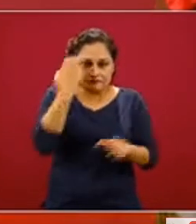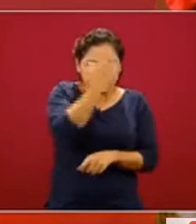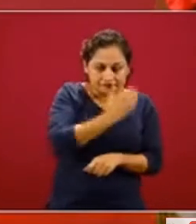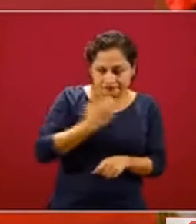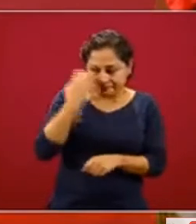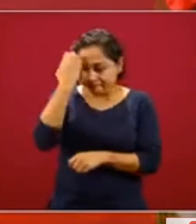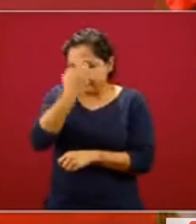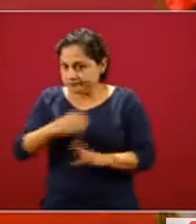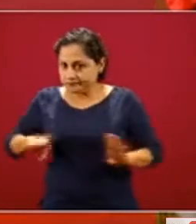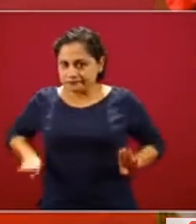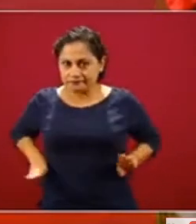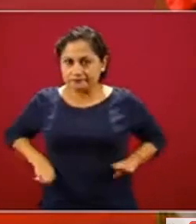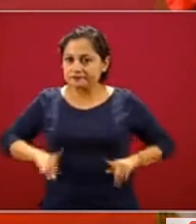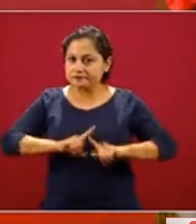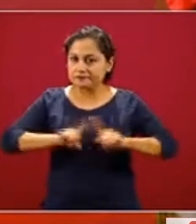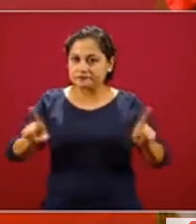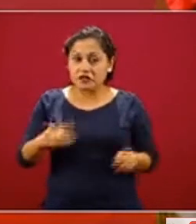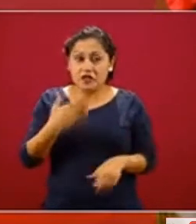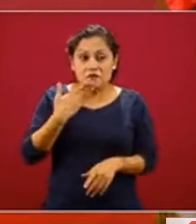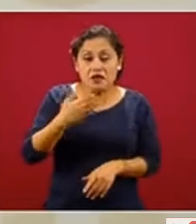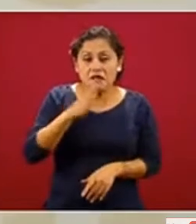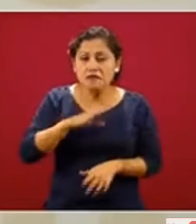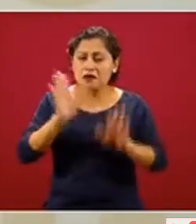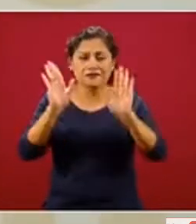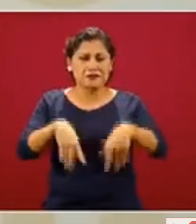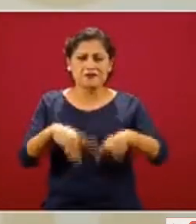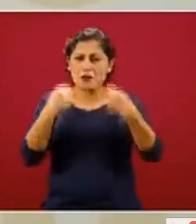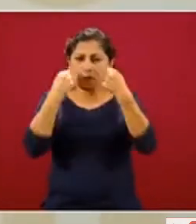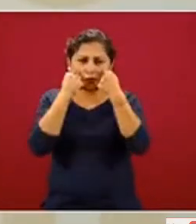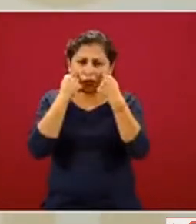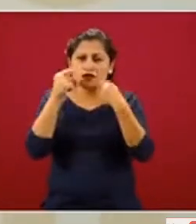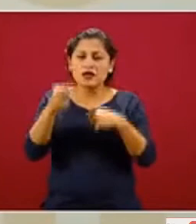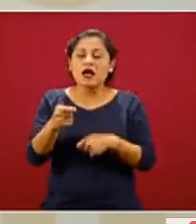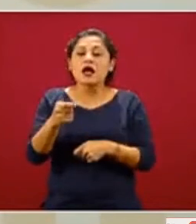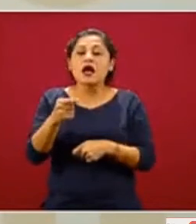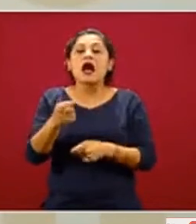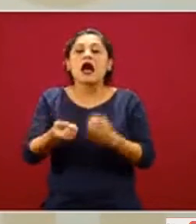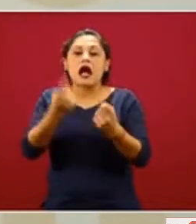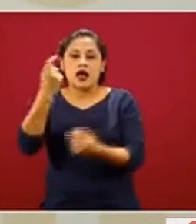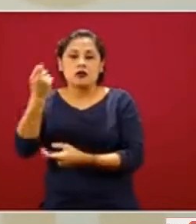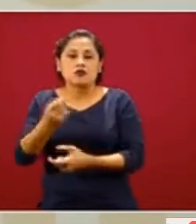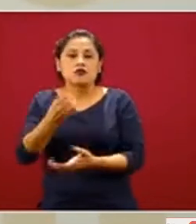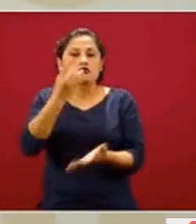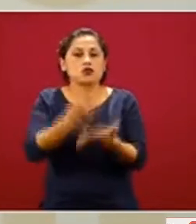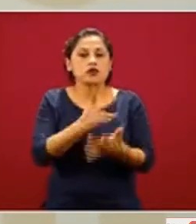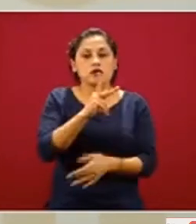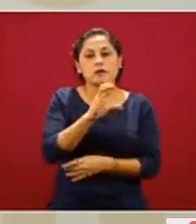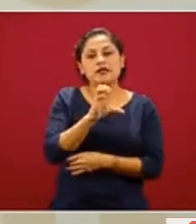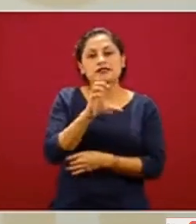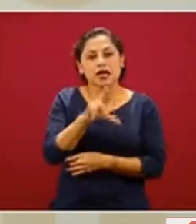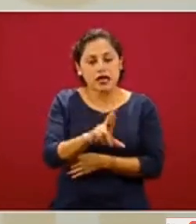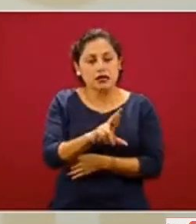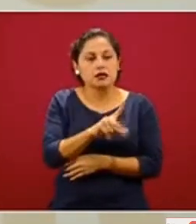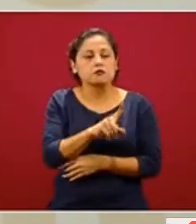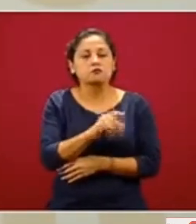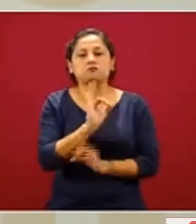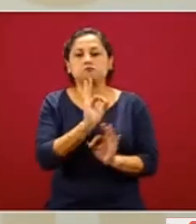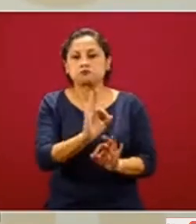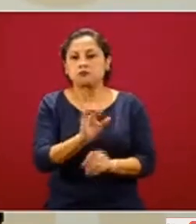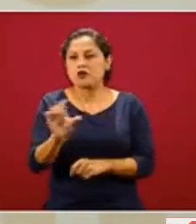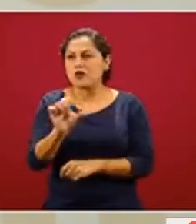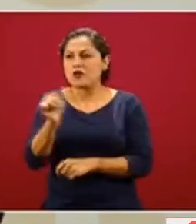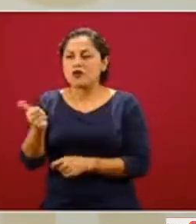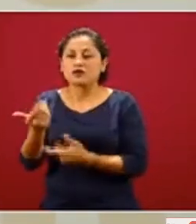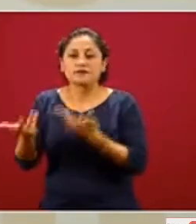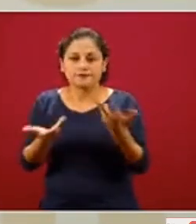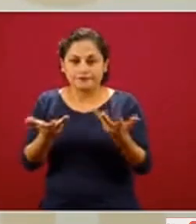distinto al que se podría tener en un país que solo usa PCR para sus diagnósticos. Entonces, por poner un ejemplo de estas ideas,